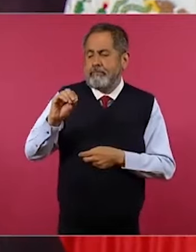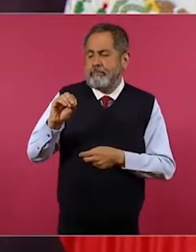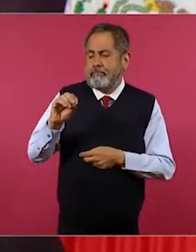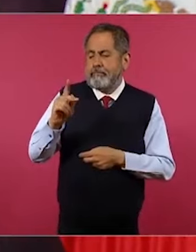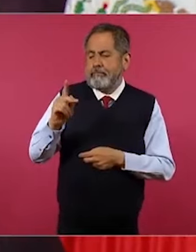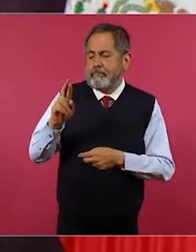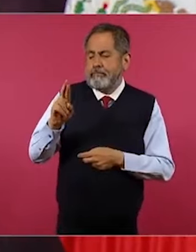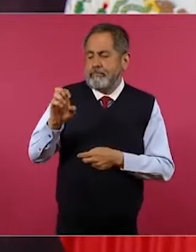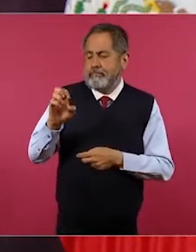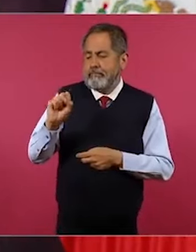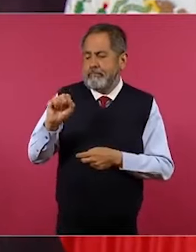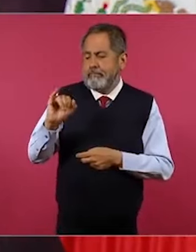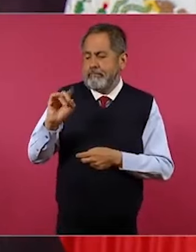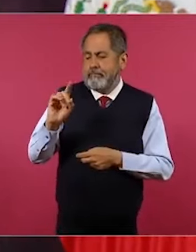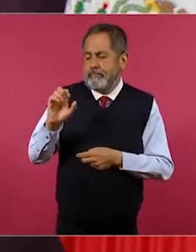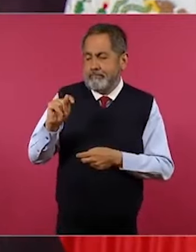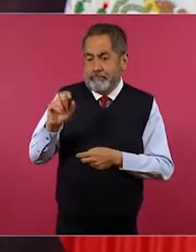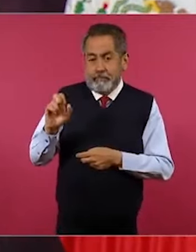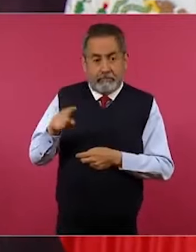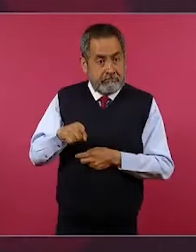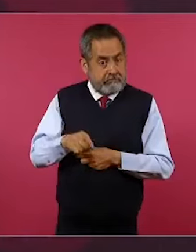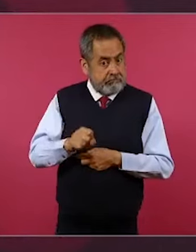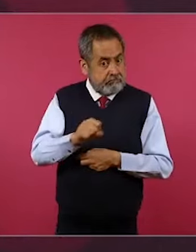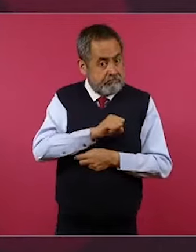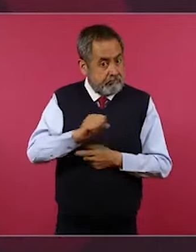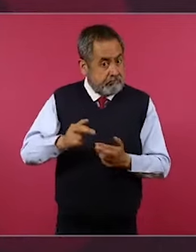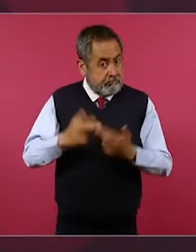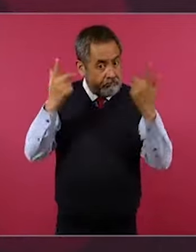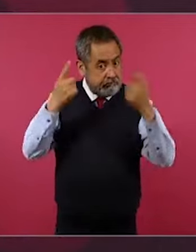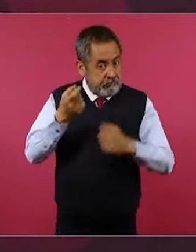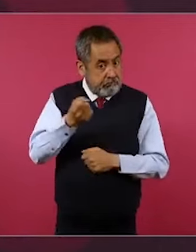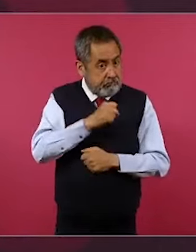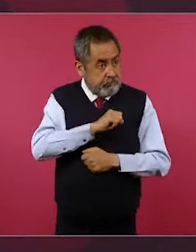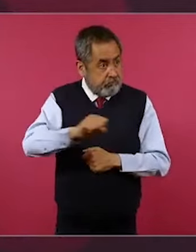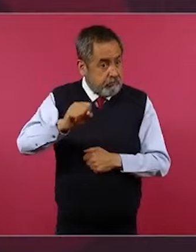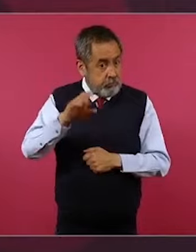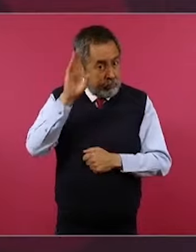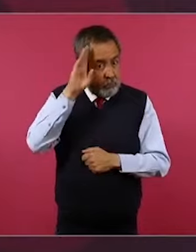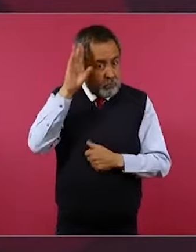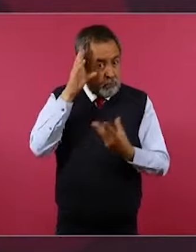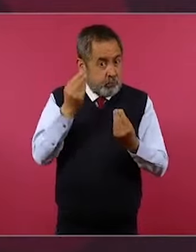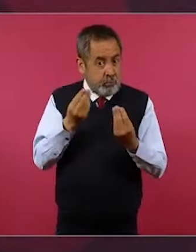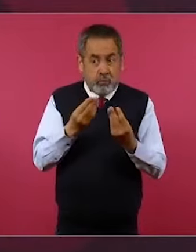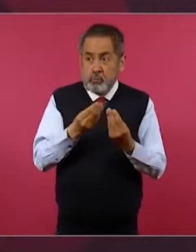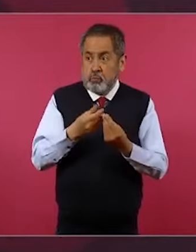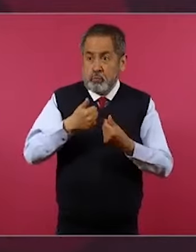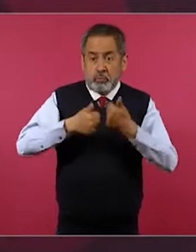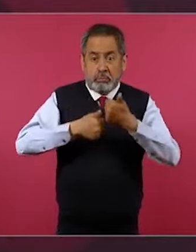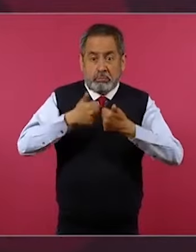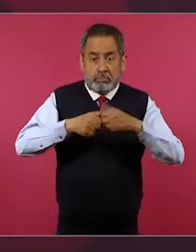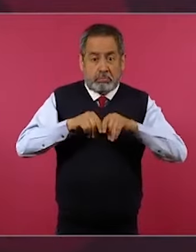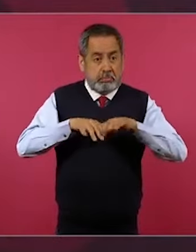que tuvo récord de